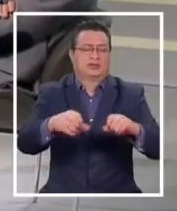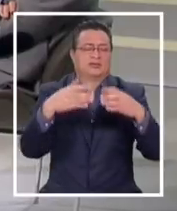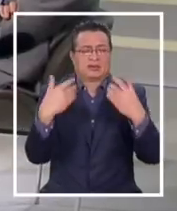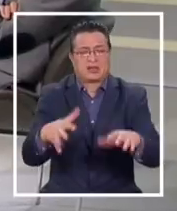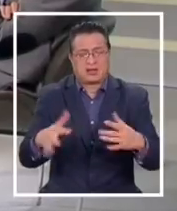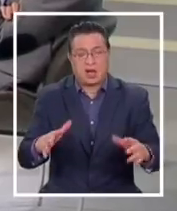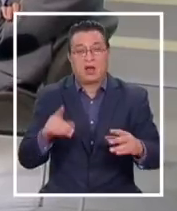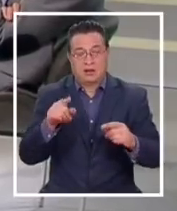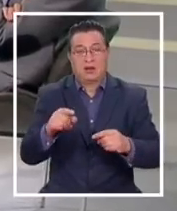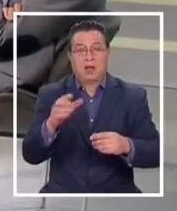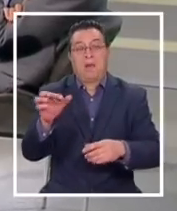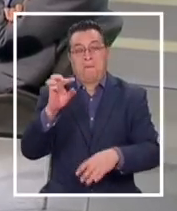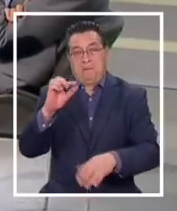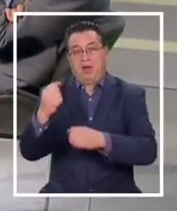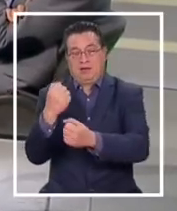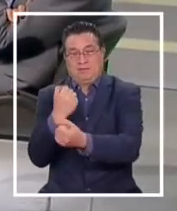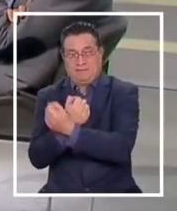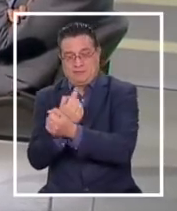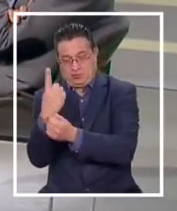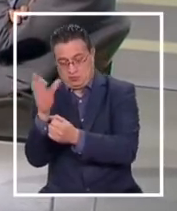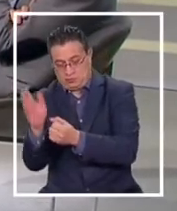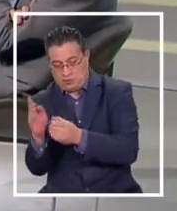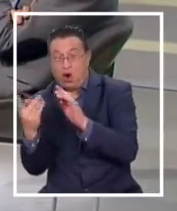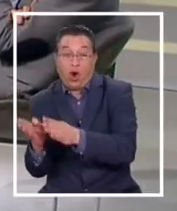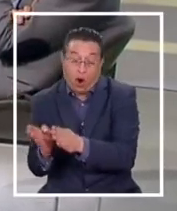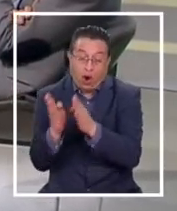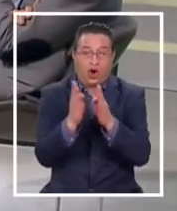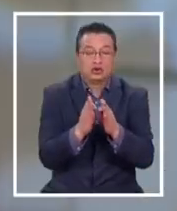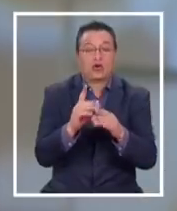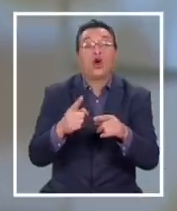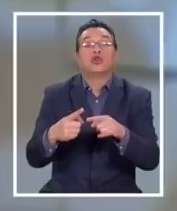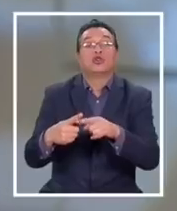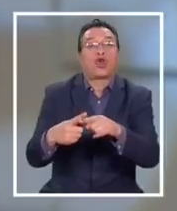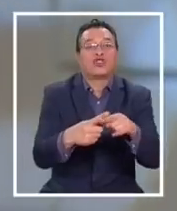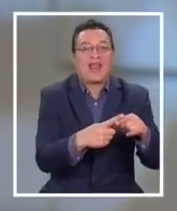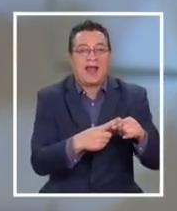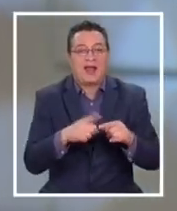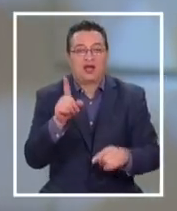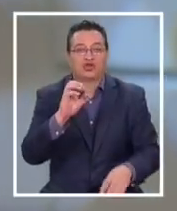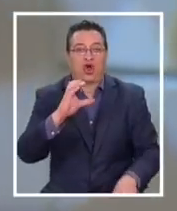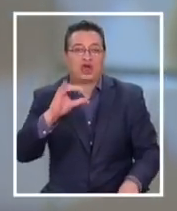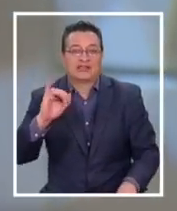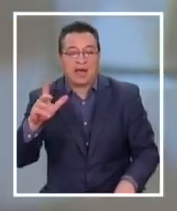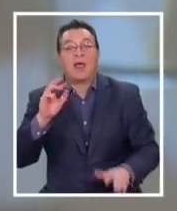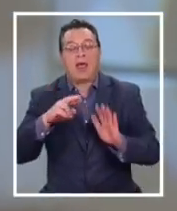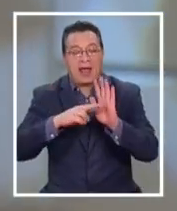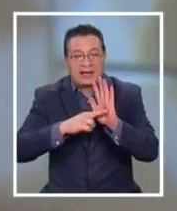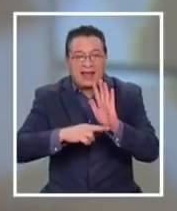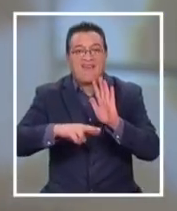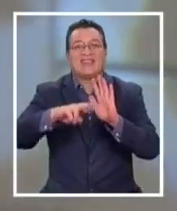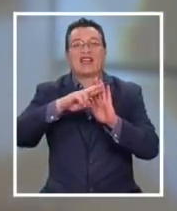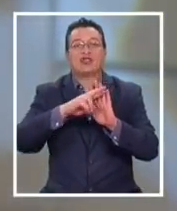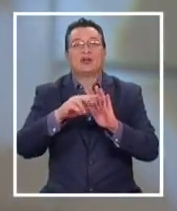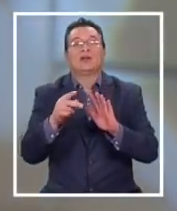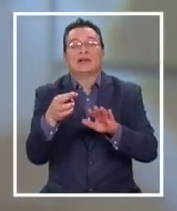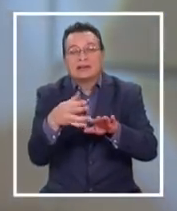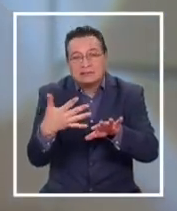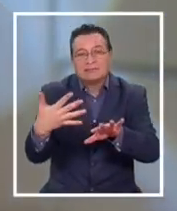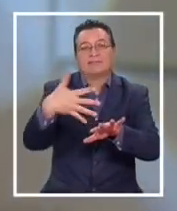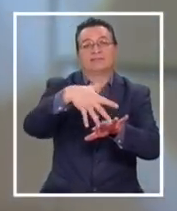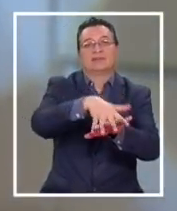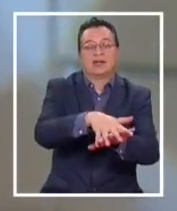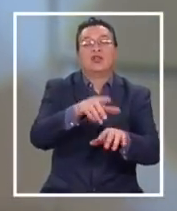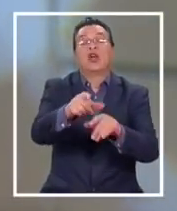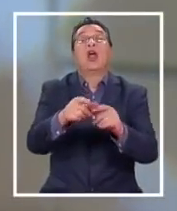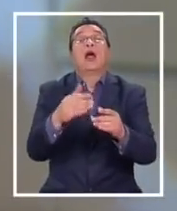pilar policial. El pilar social, que es fundamental, es rehabilitación y reinserción, y en nuestro caso de niños, niñas